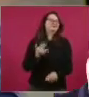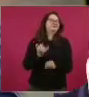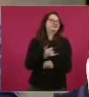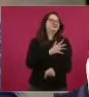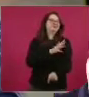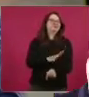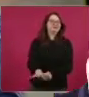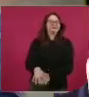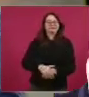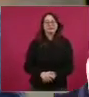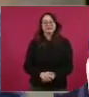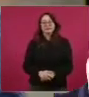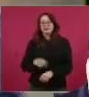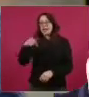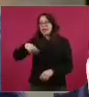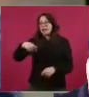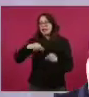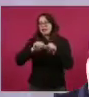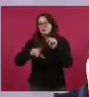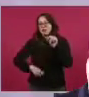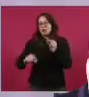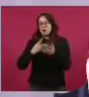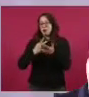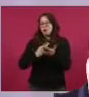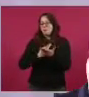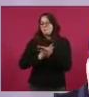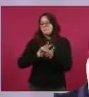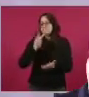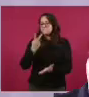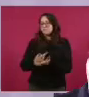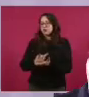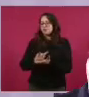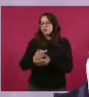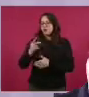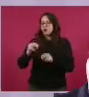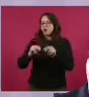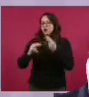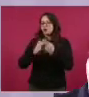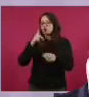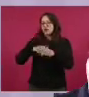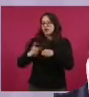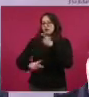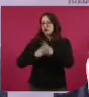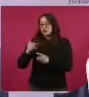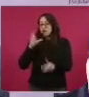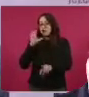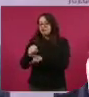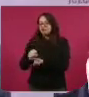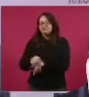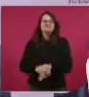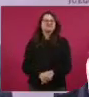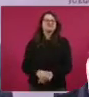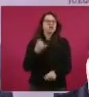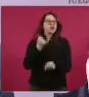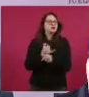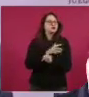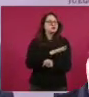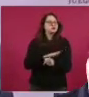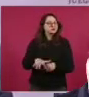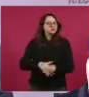de Deportes era aún más lejano. Todo lo que soñé lo hice realidad. Comprobé que con